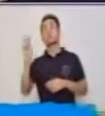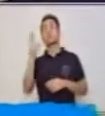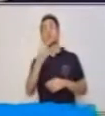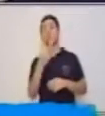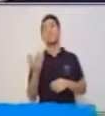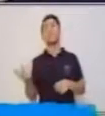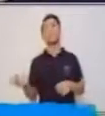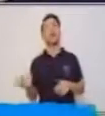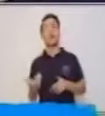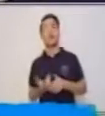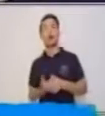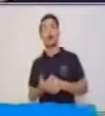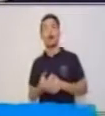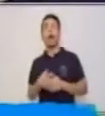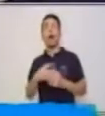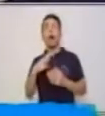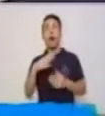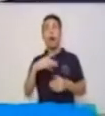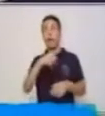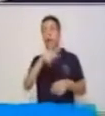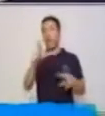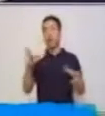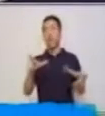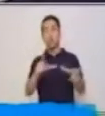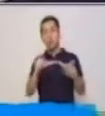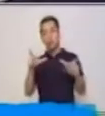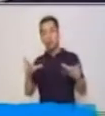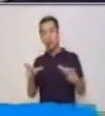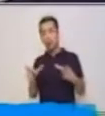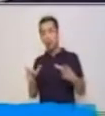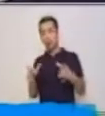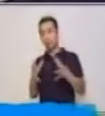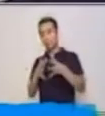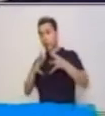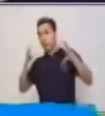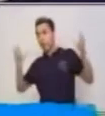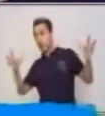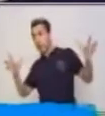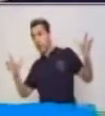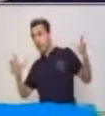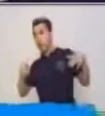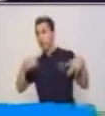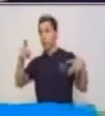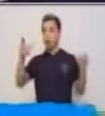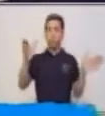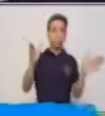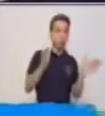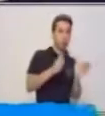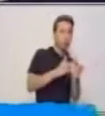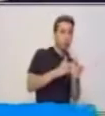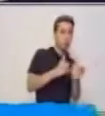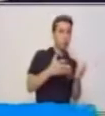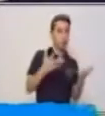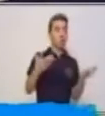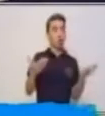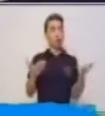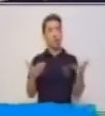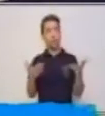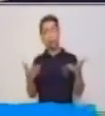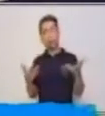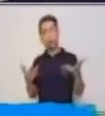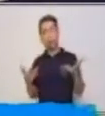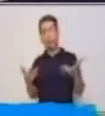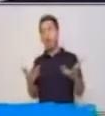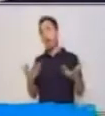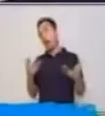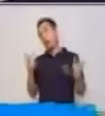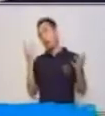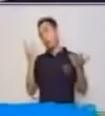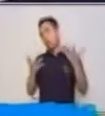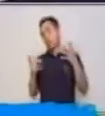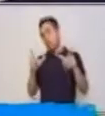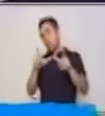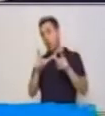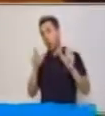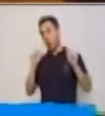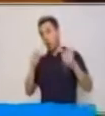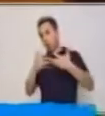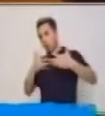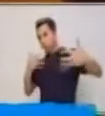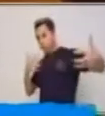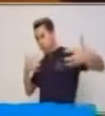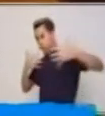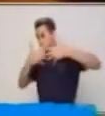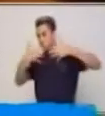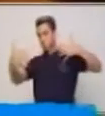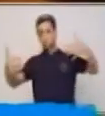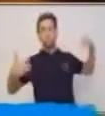que hay lugares que son más grandes que otros. O sea, hay lugares donde la gente estaría más separada que en otros.